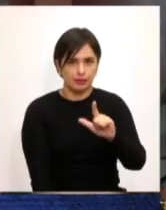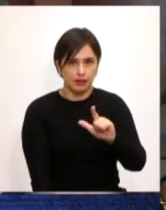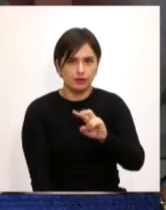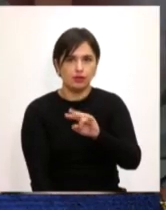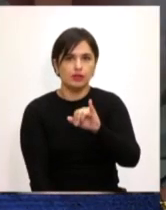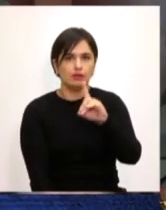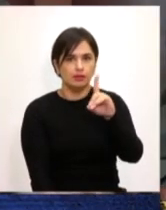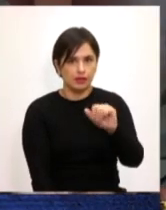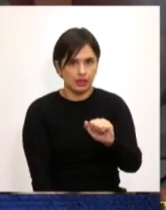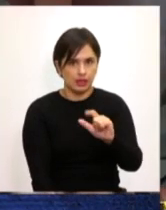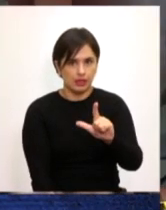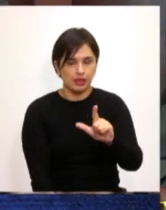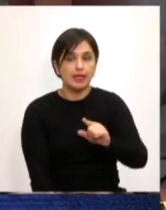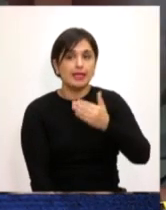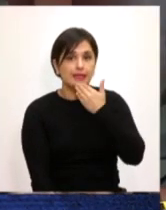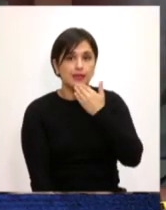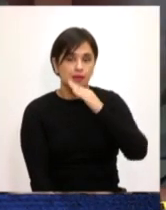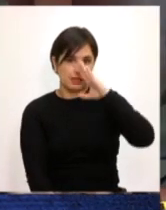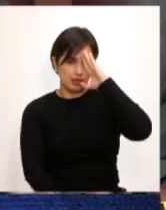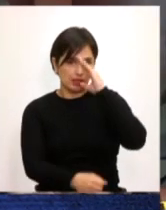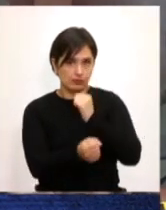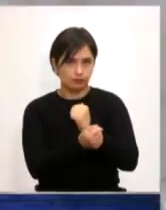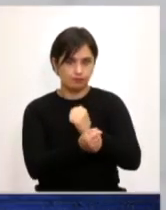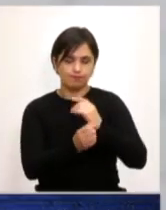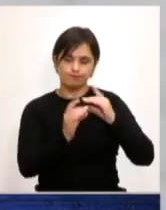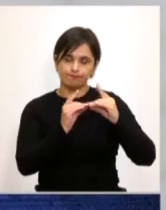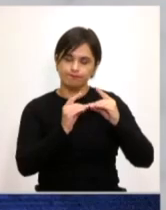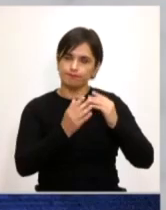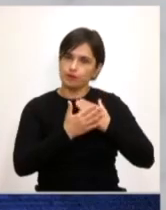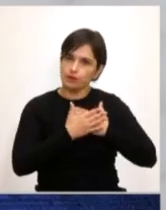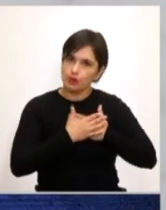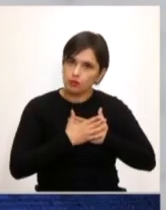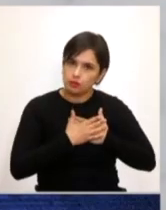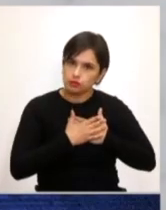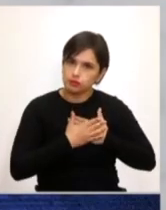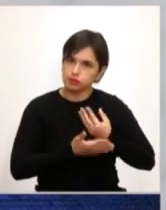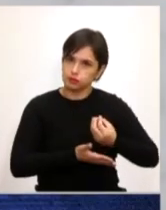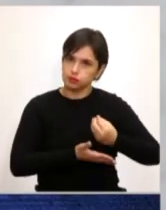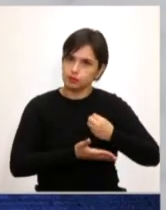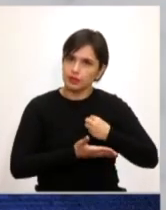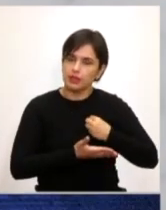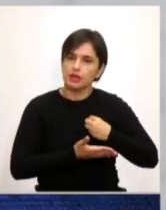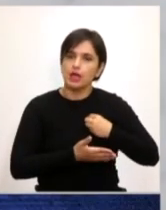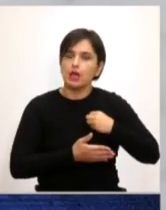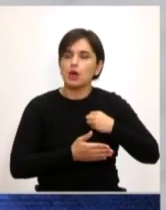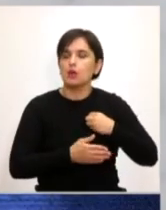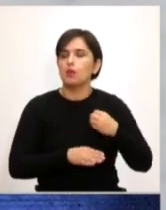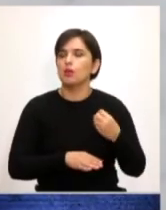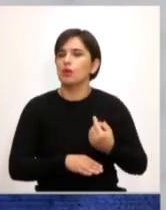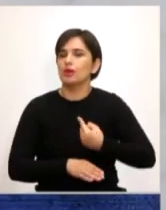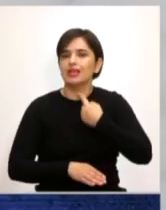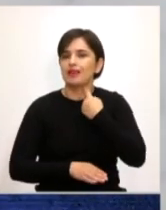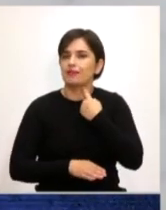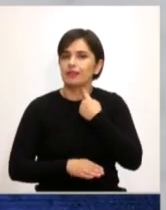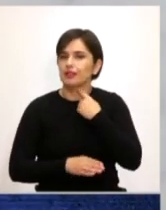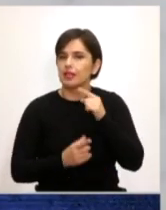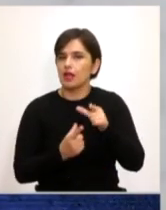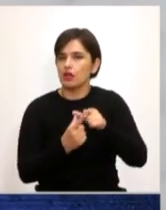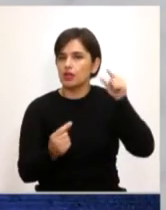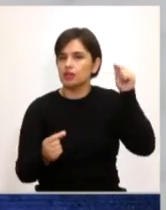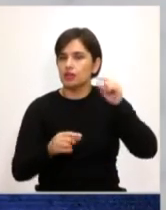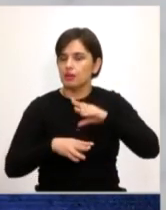Chile nuestras más sentidas condolencias por estos crímenes que han conmovido el alma nacional.